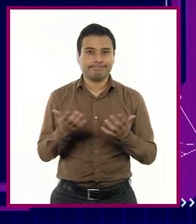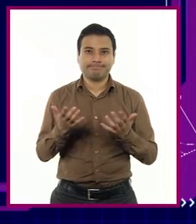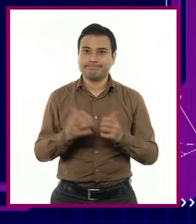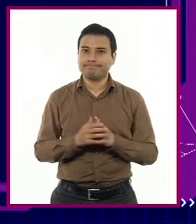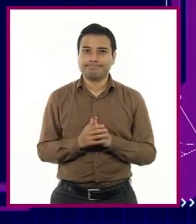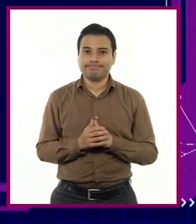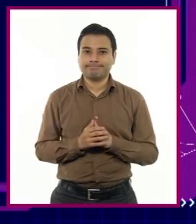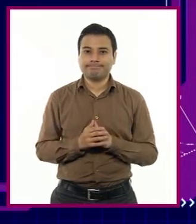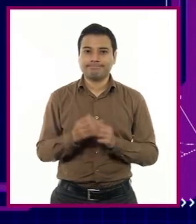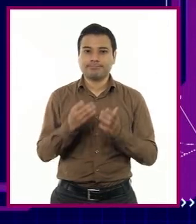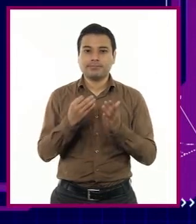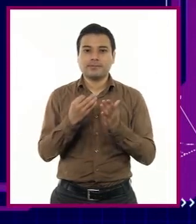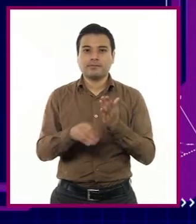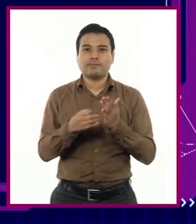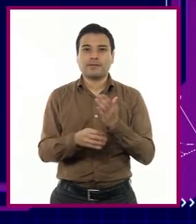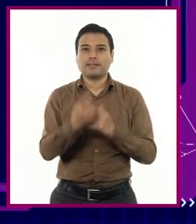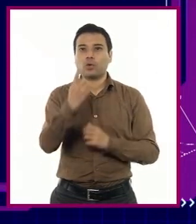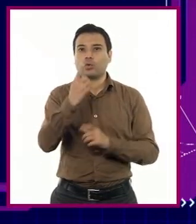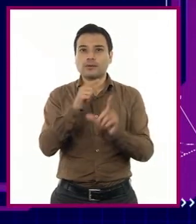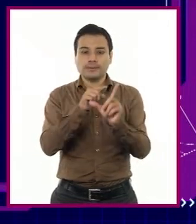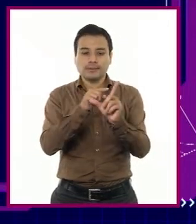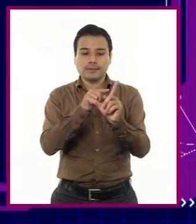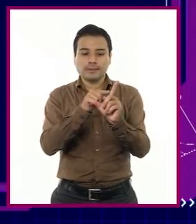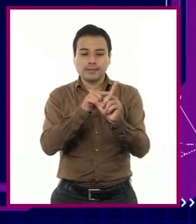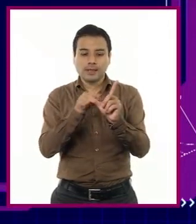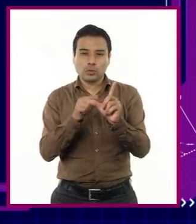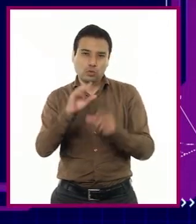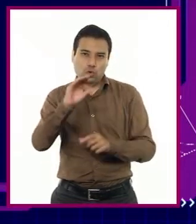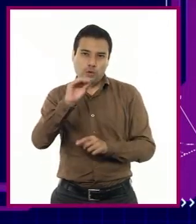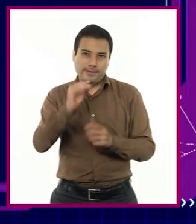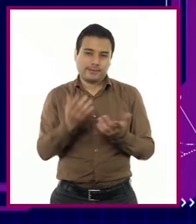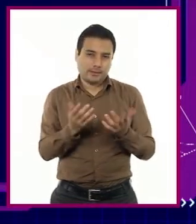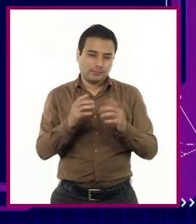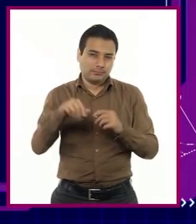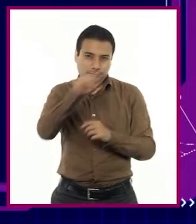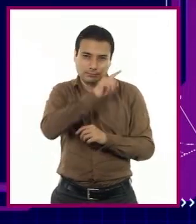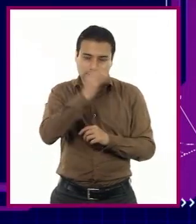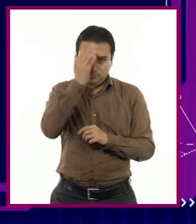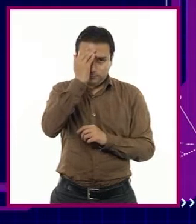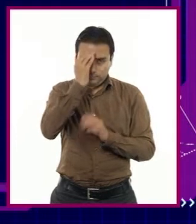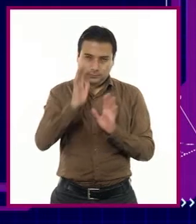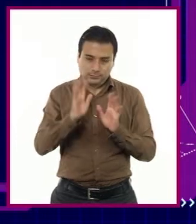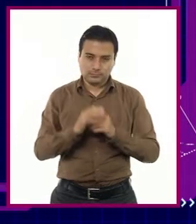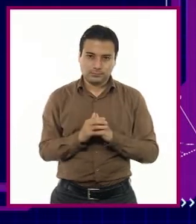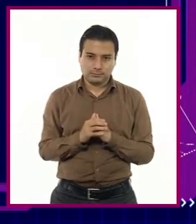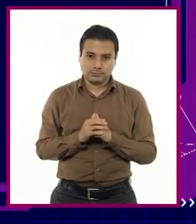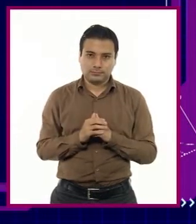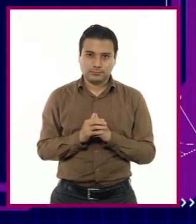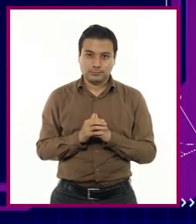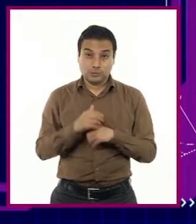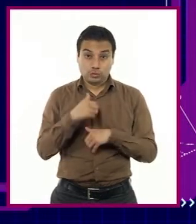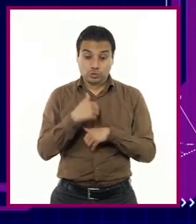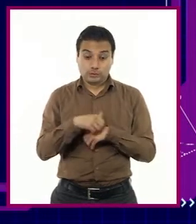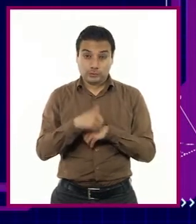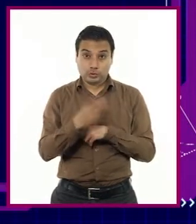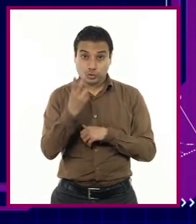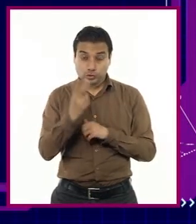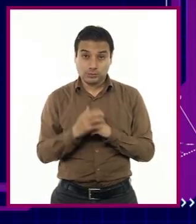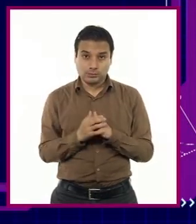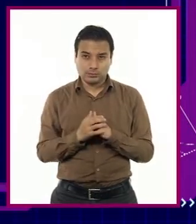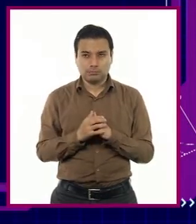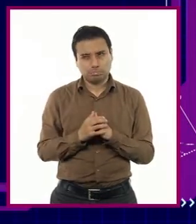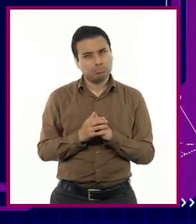un ángulo recto del cual, por definición, mide 90 grados, por lo que el triángulo 2 realmente nos